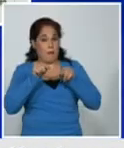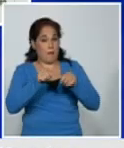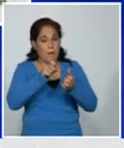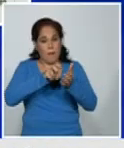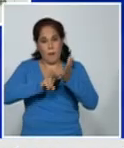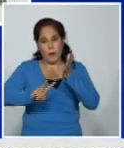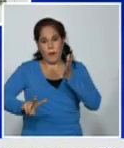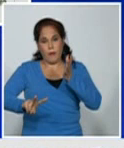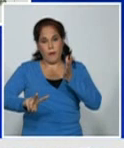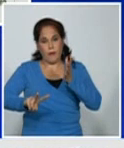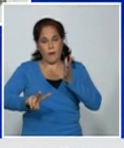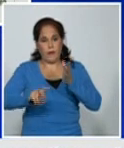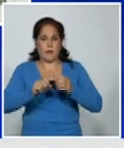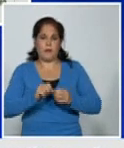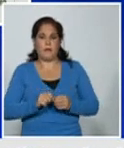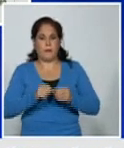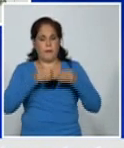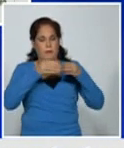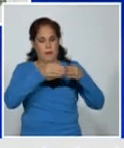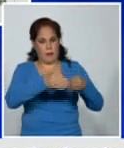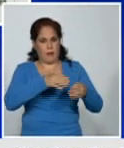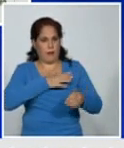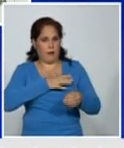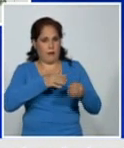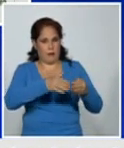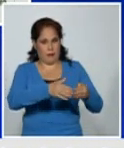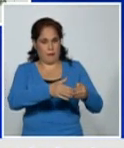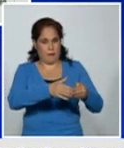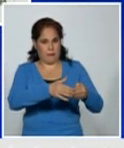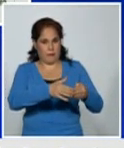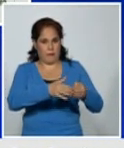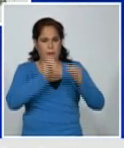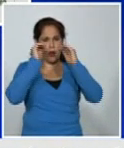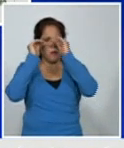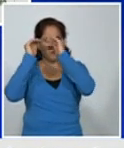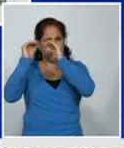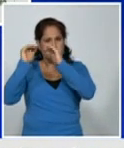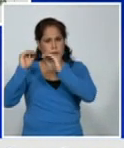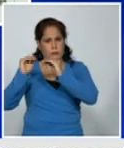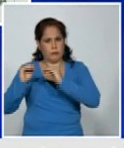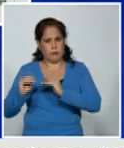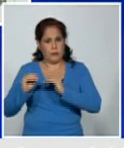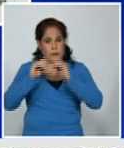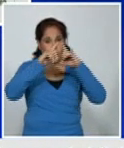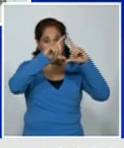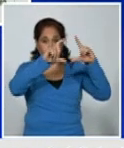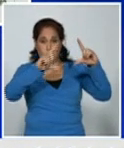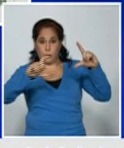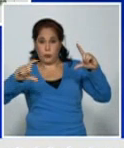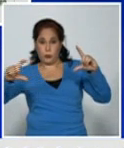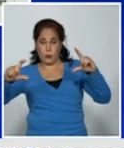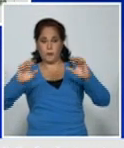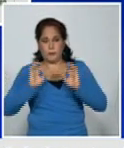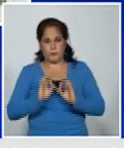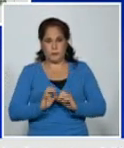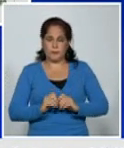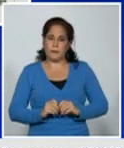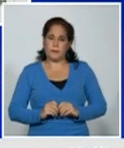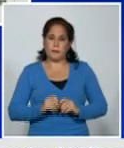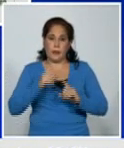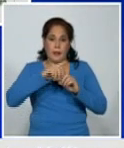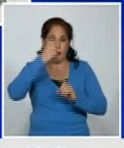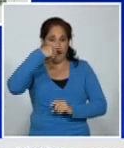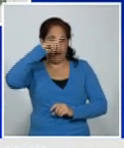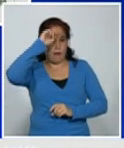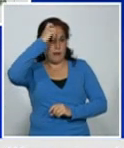provincia de Granma. Y en el orden que aparecen ahí, de mayor a menor tasa de